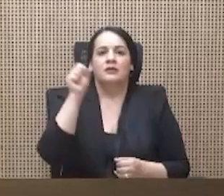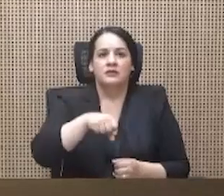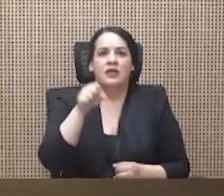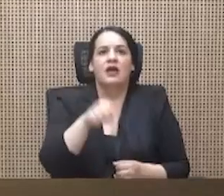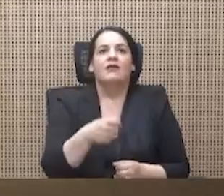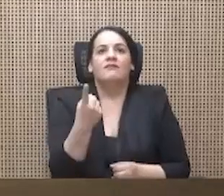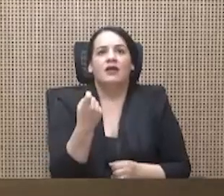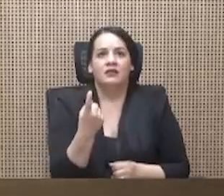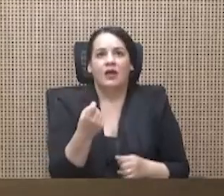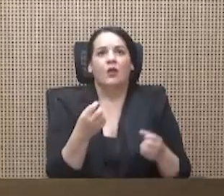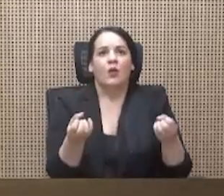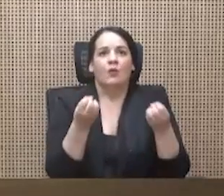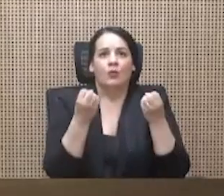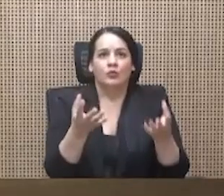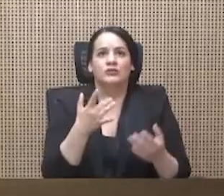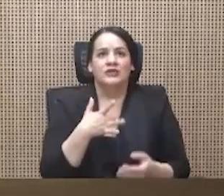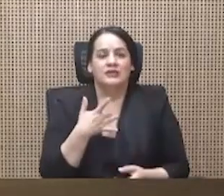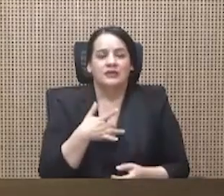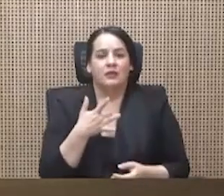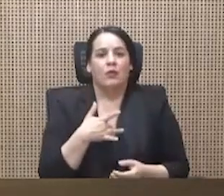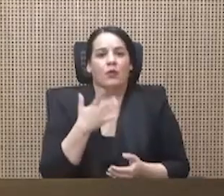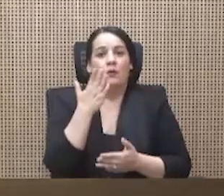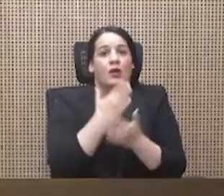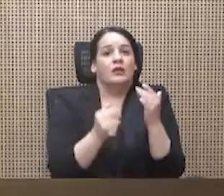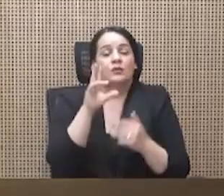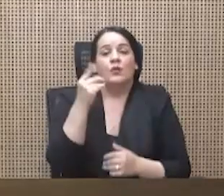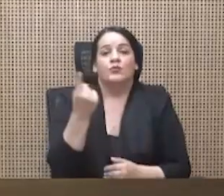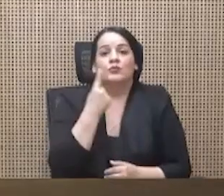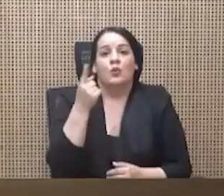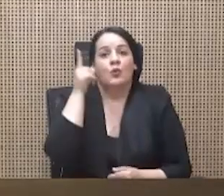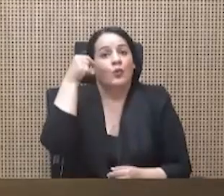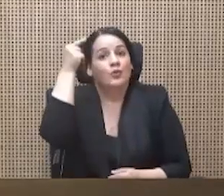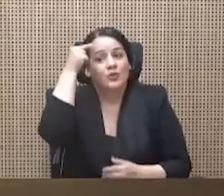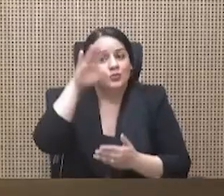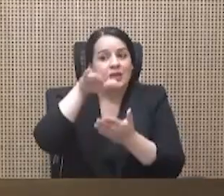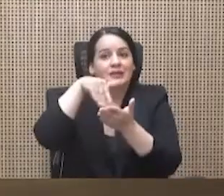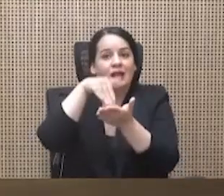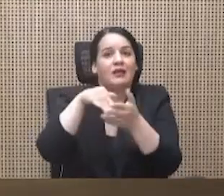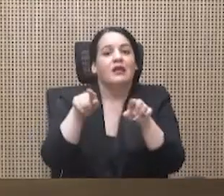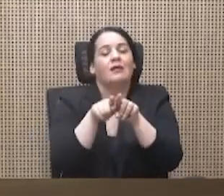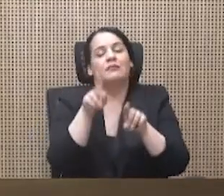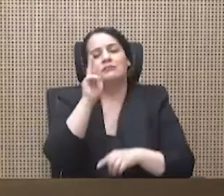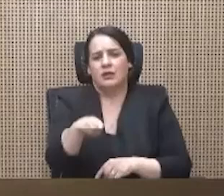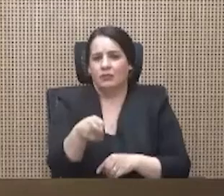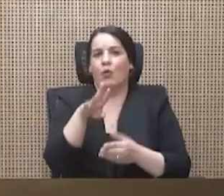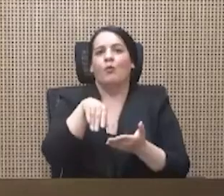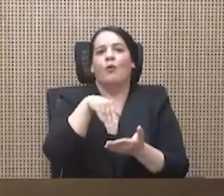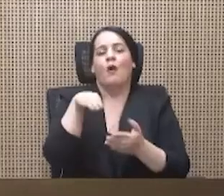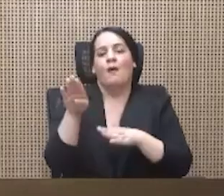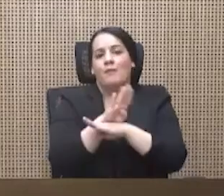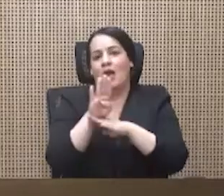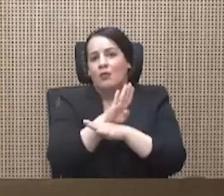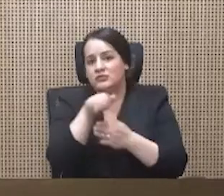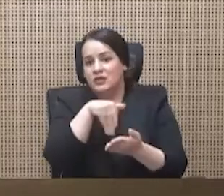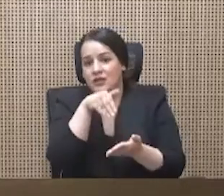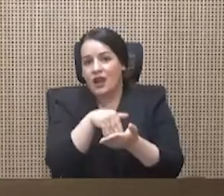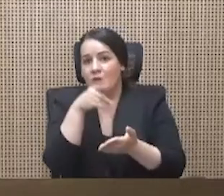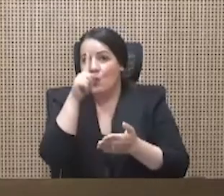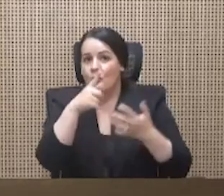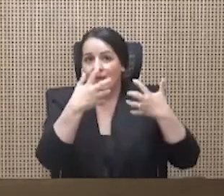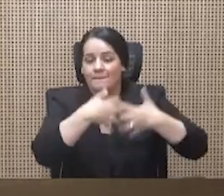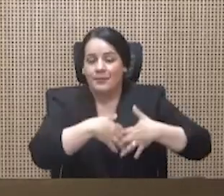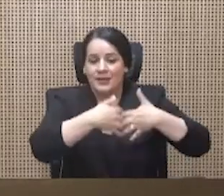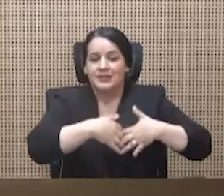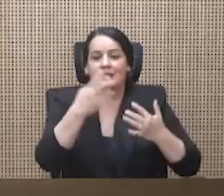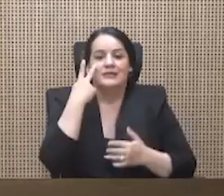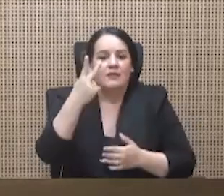mucha sensibilidad por parte no solo del gobierno central, sino del mismo Banco Central. Si una empresa se ve